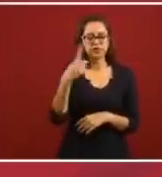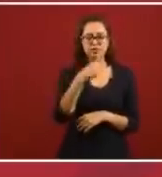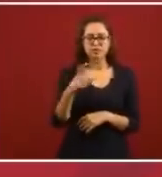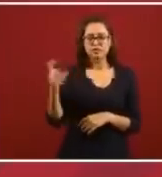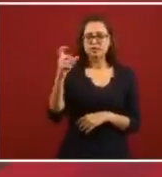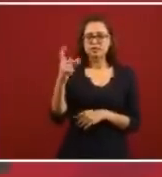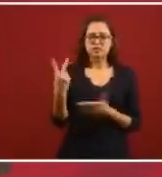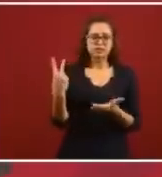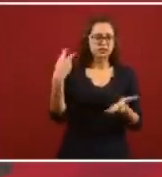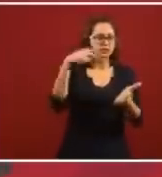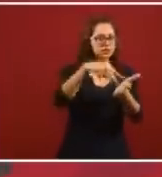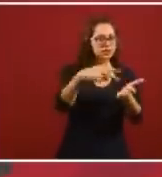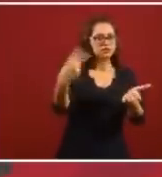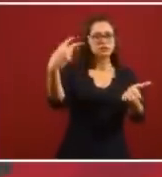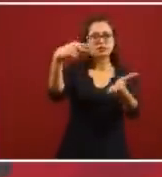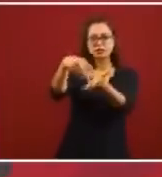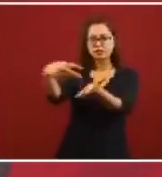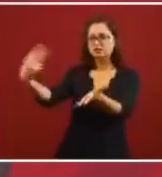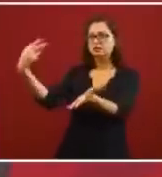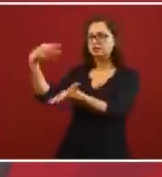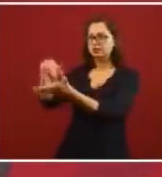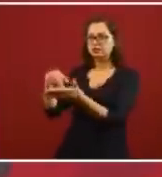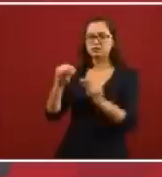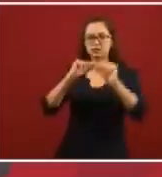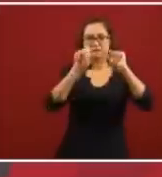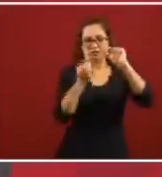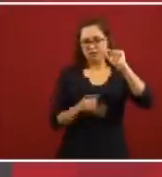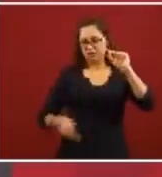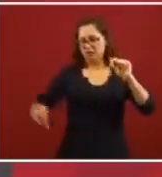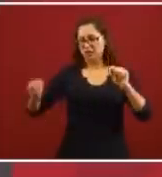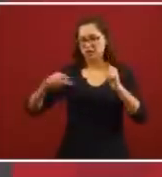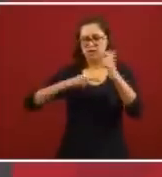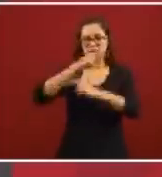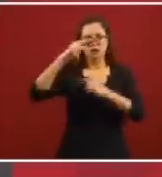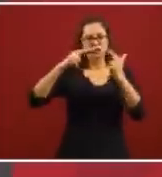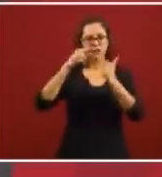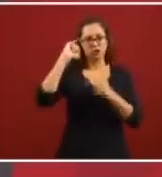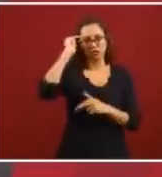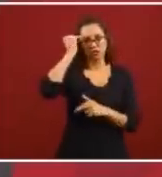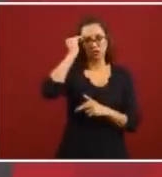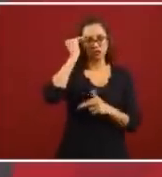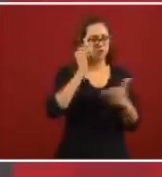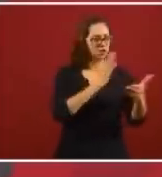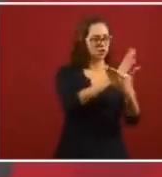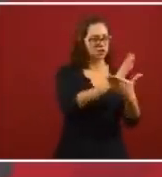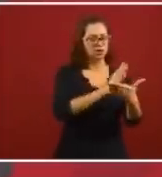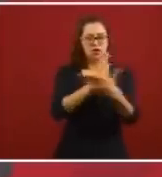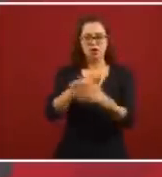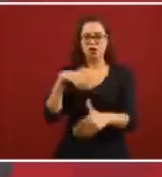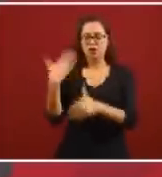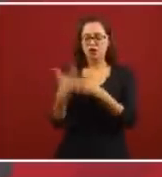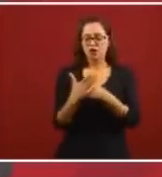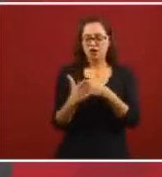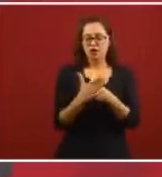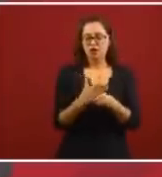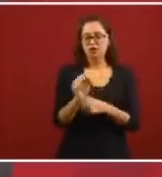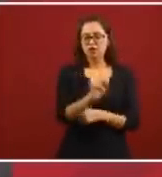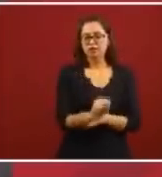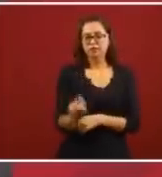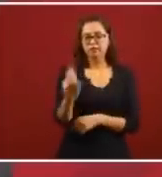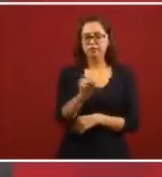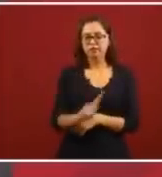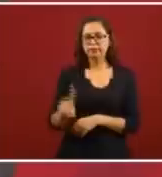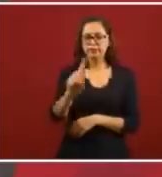en distintos puntos del país, en todas las regiones indígenas. Este fin de semana vamos